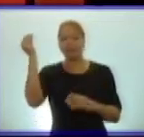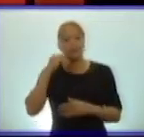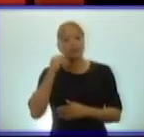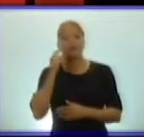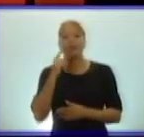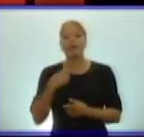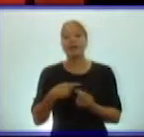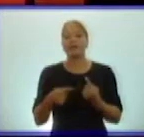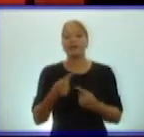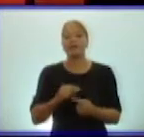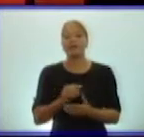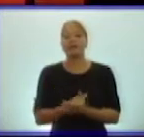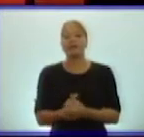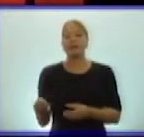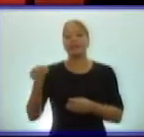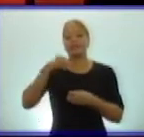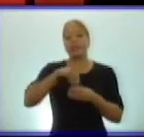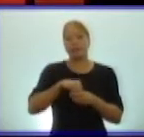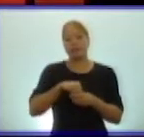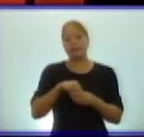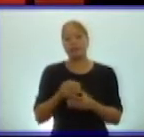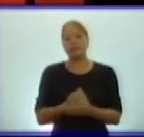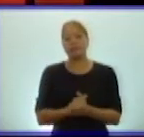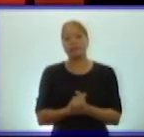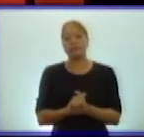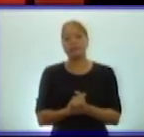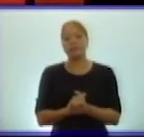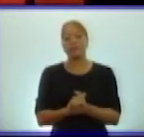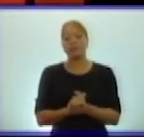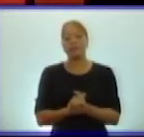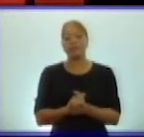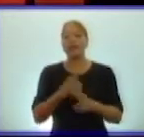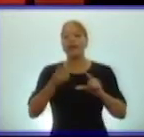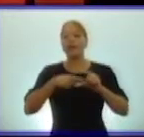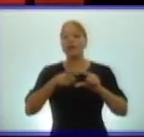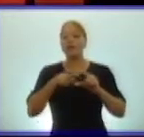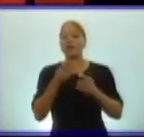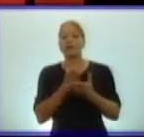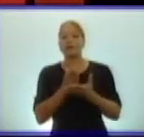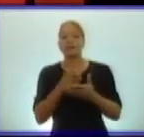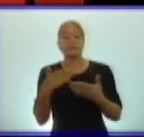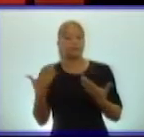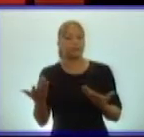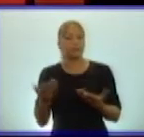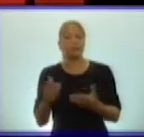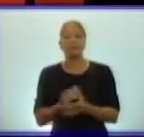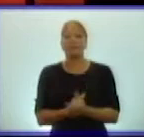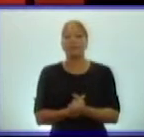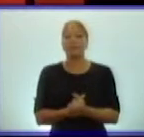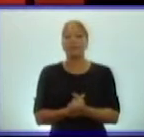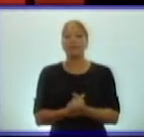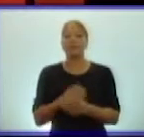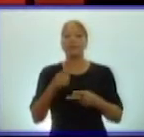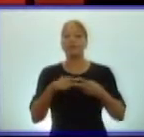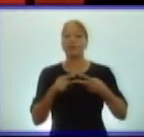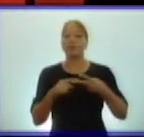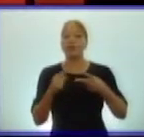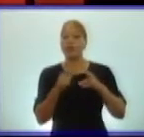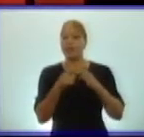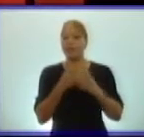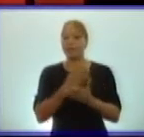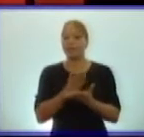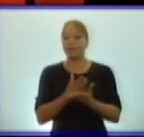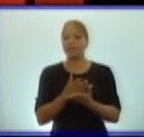un seminario integrador. Por tanto, los contenidos que vamos a trabajar aquí están en función de esos dos elementos fundamentales. Primero, a